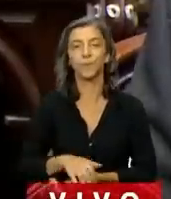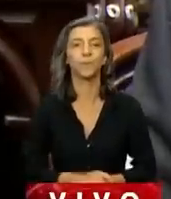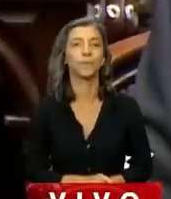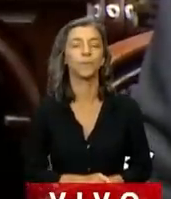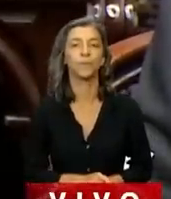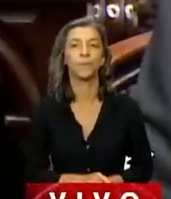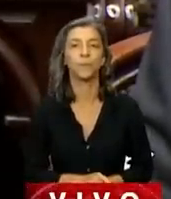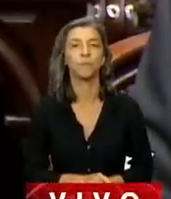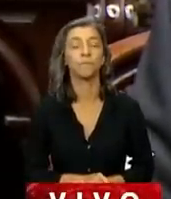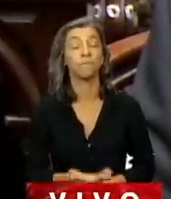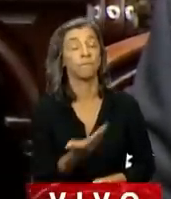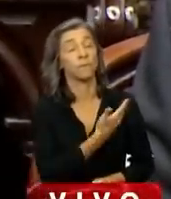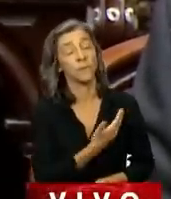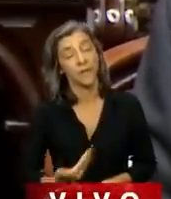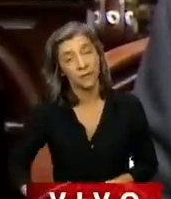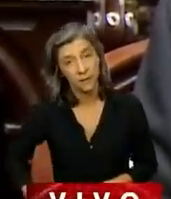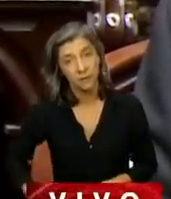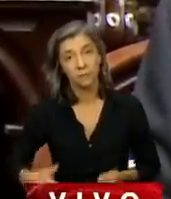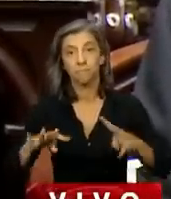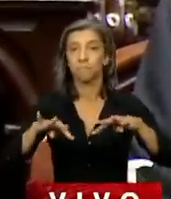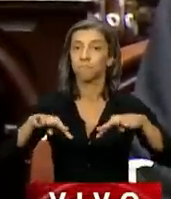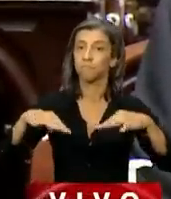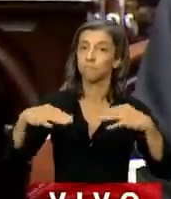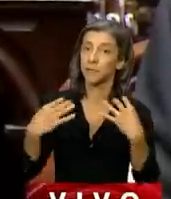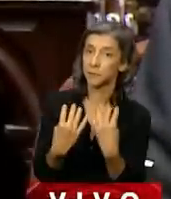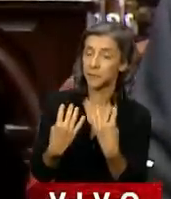Señor presidente, honorable Cámara,